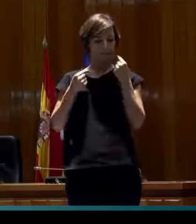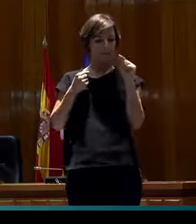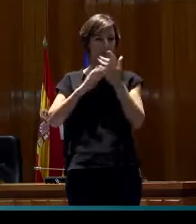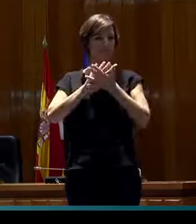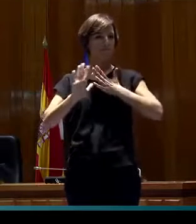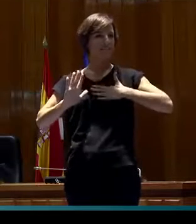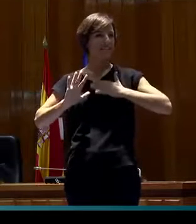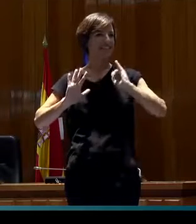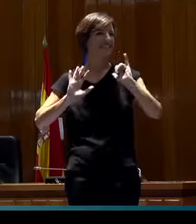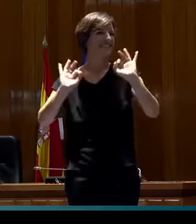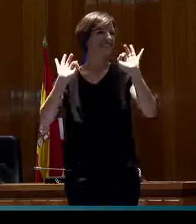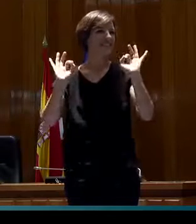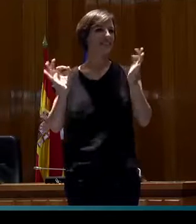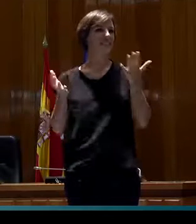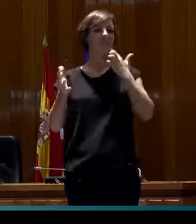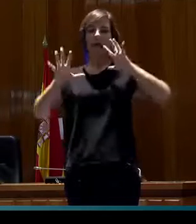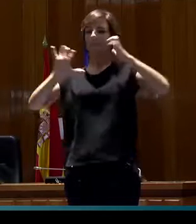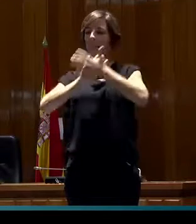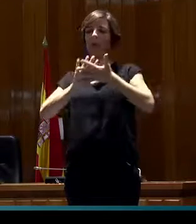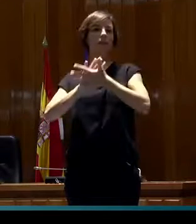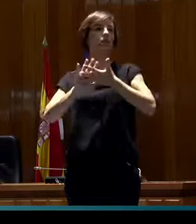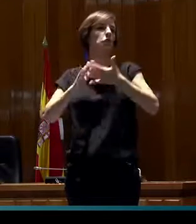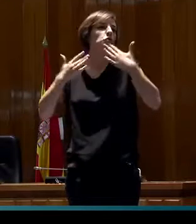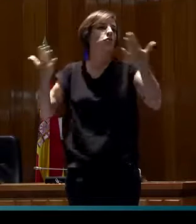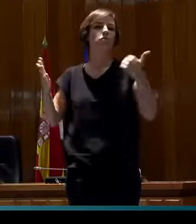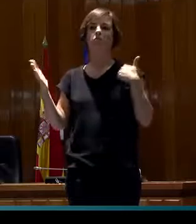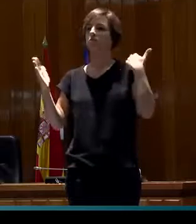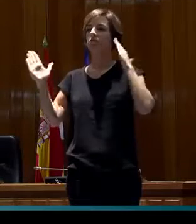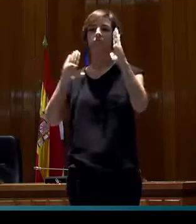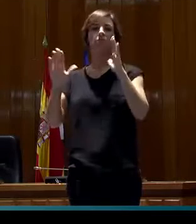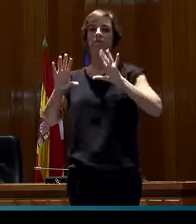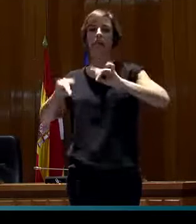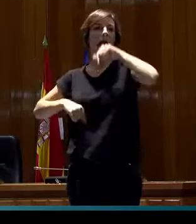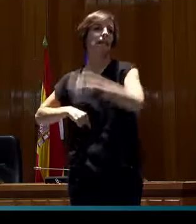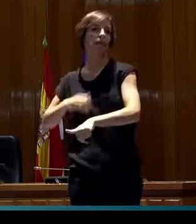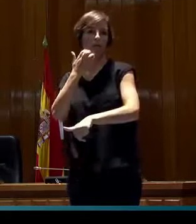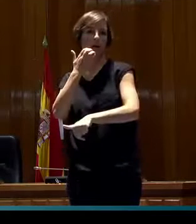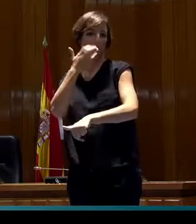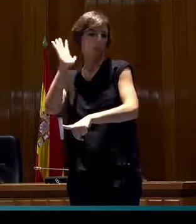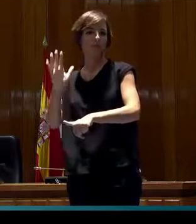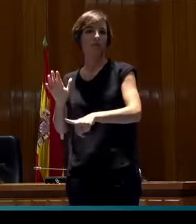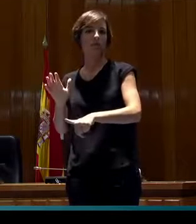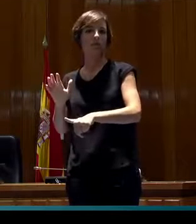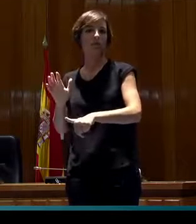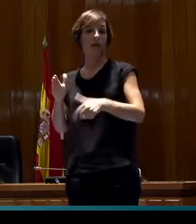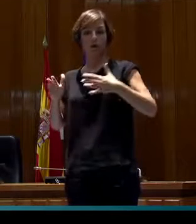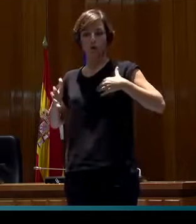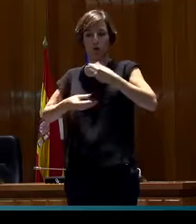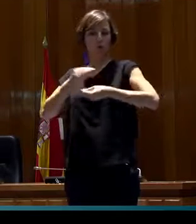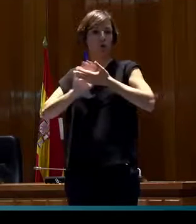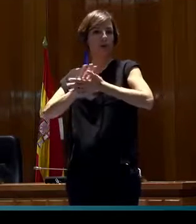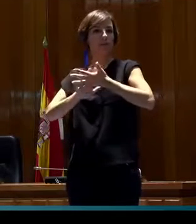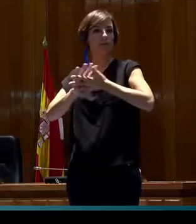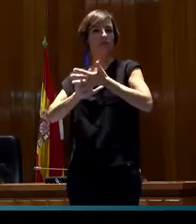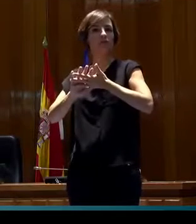signado. Ha aprendido esa lengua de signos en un contexto determinado, en un territorio determinado. Por lo tanto, su uso también